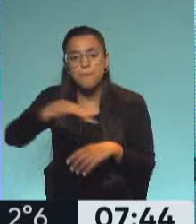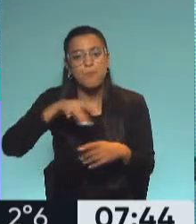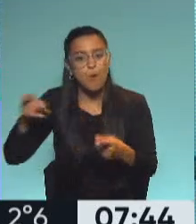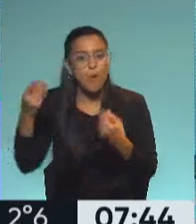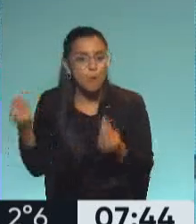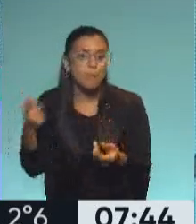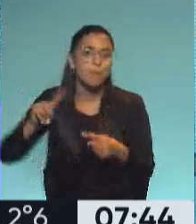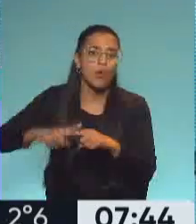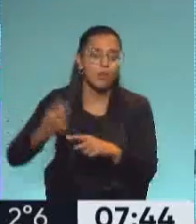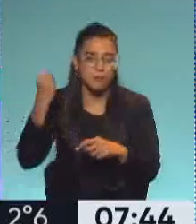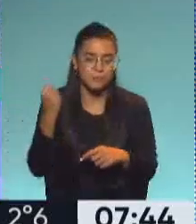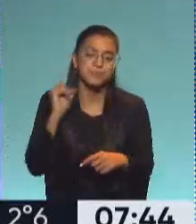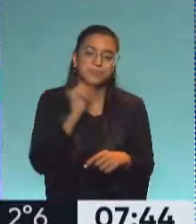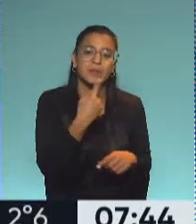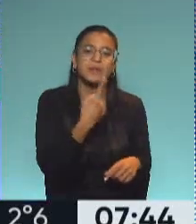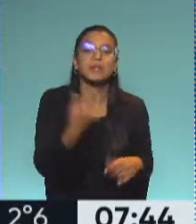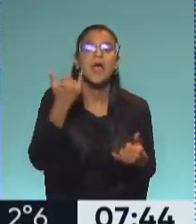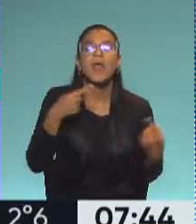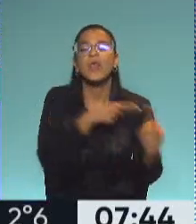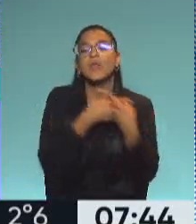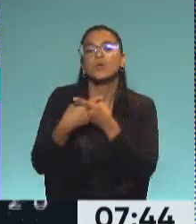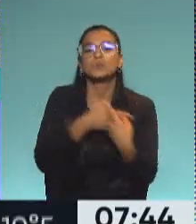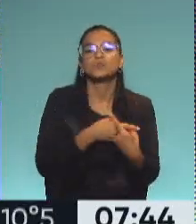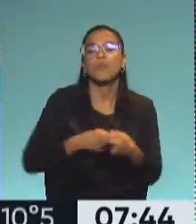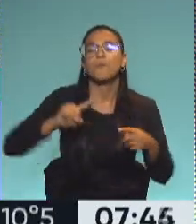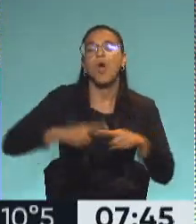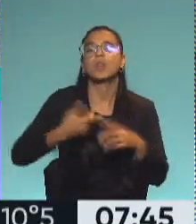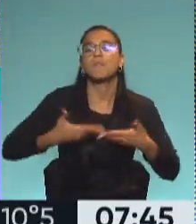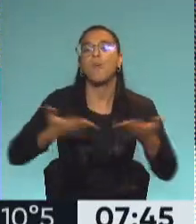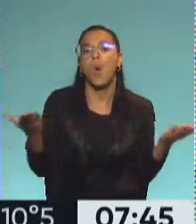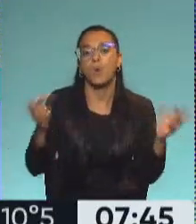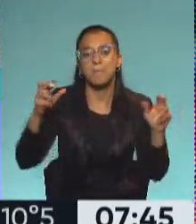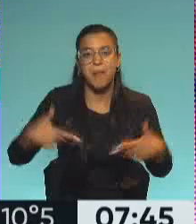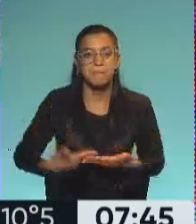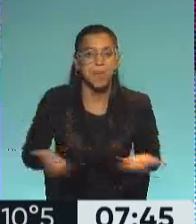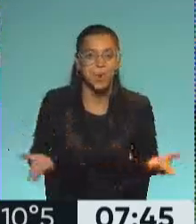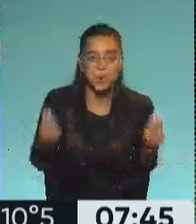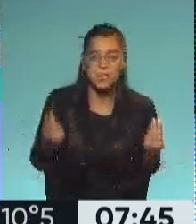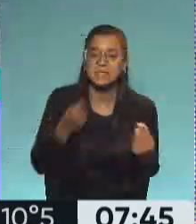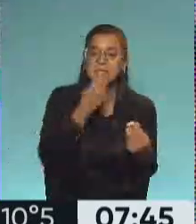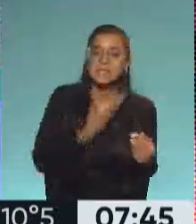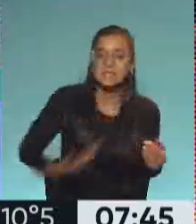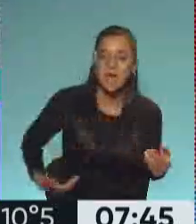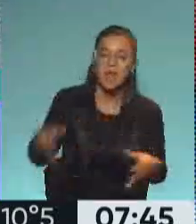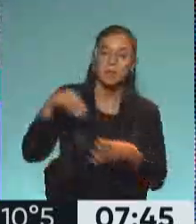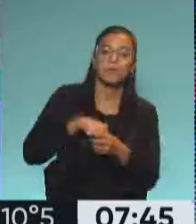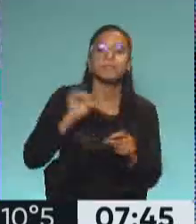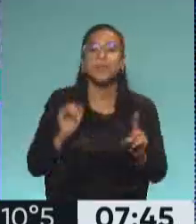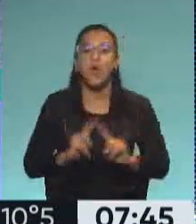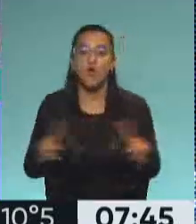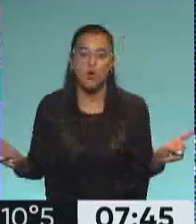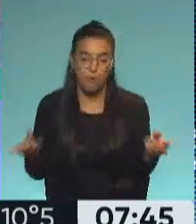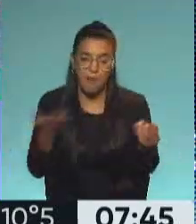de una política económica. Porque en el fondo lo que hay es una discusión de políticas públicas, ¿no? Y esto de si el Estado tiene o no sino que intervenir no solamente